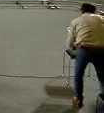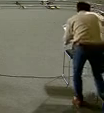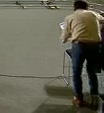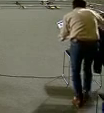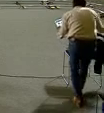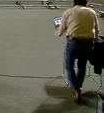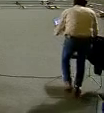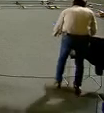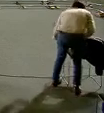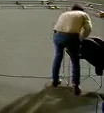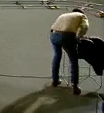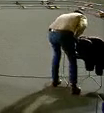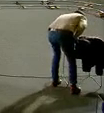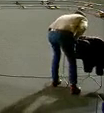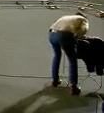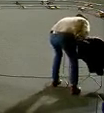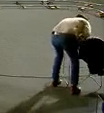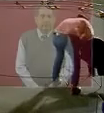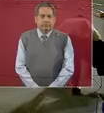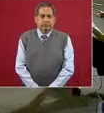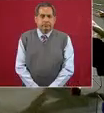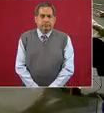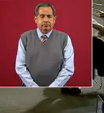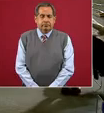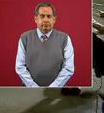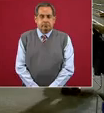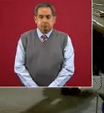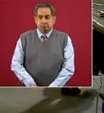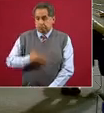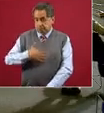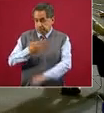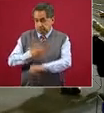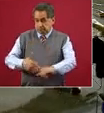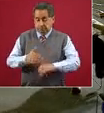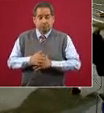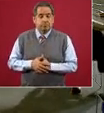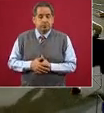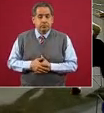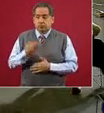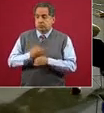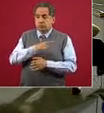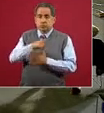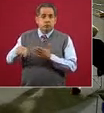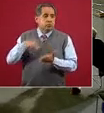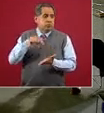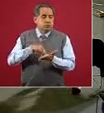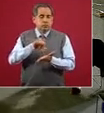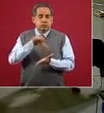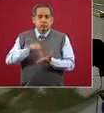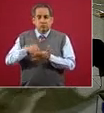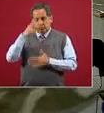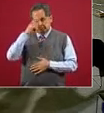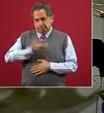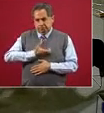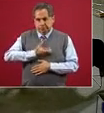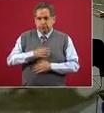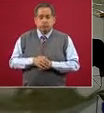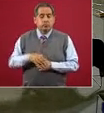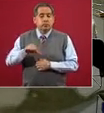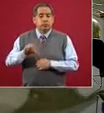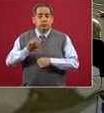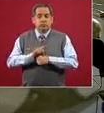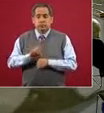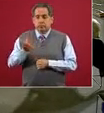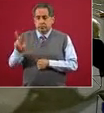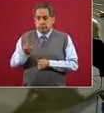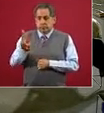México. Estamos transmitiendo desde Palacio Nacional. Hoy es viernes